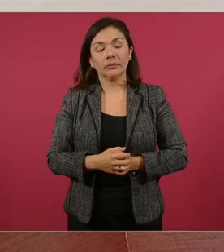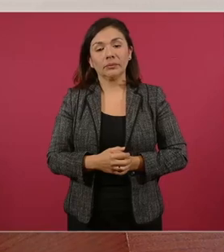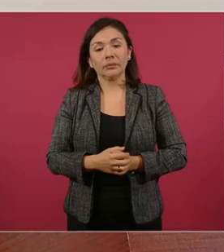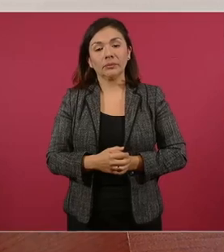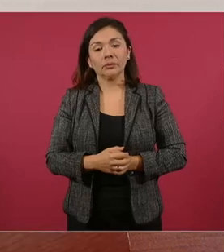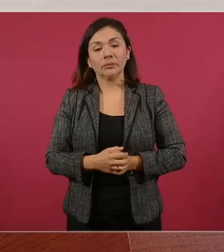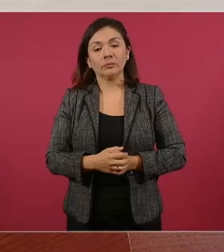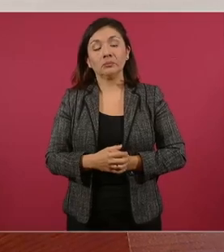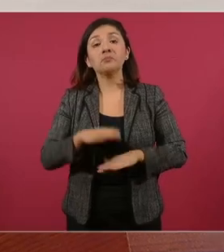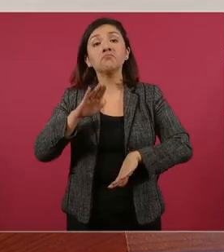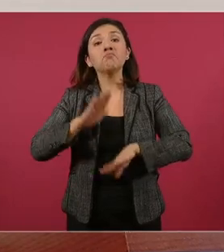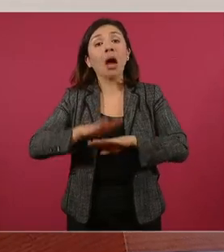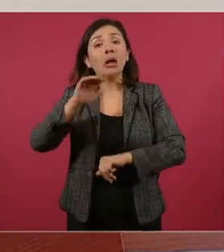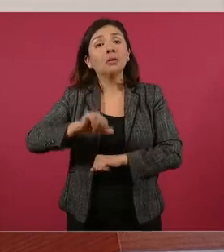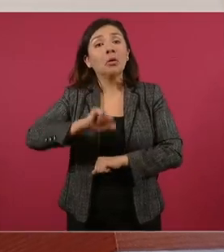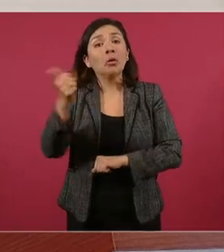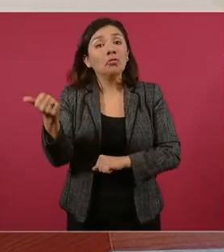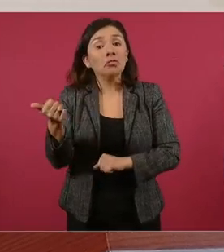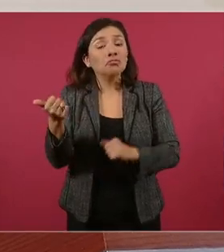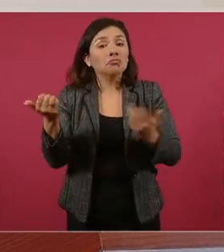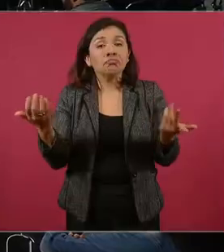¿qué otra cosa?